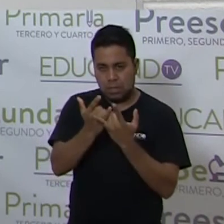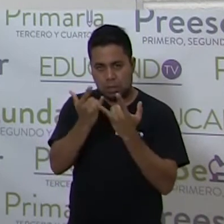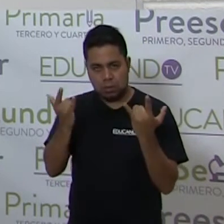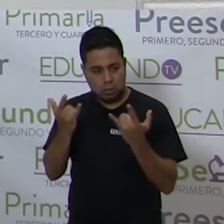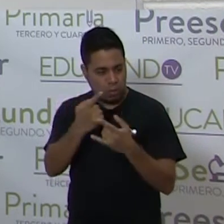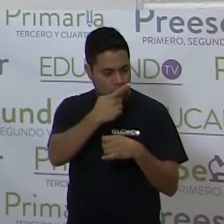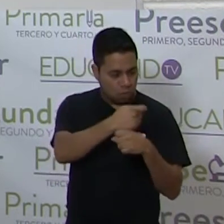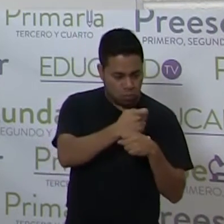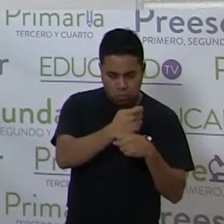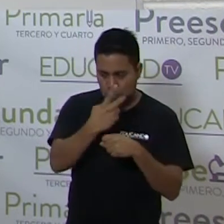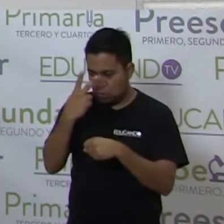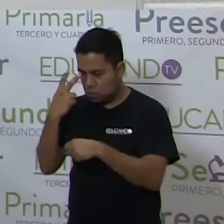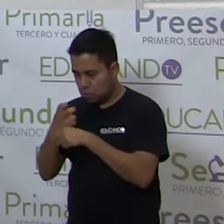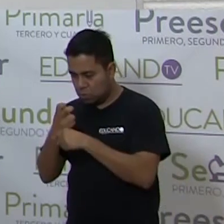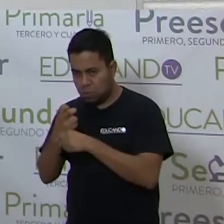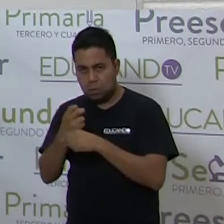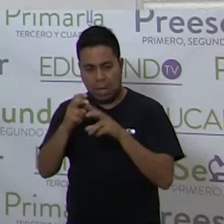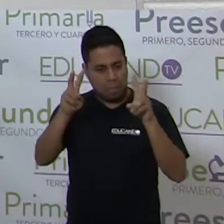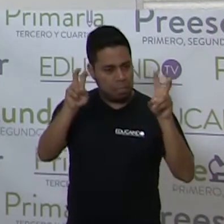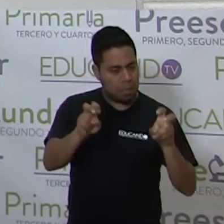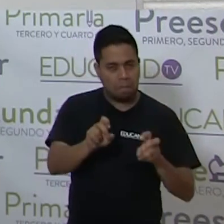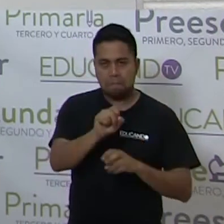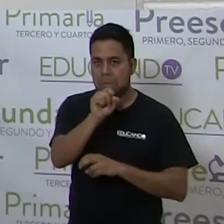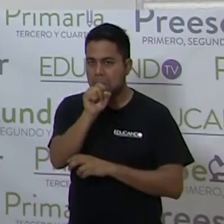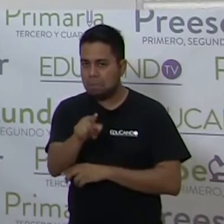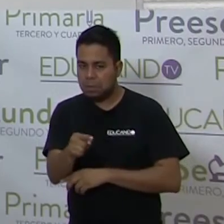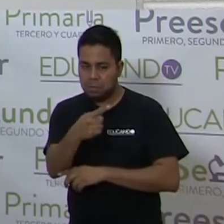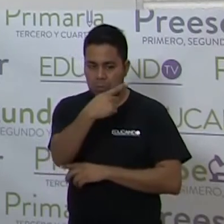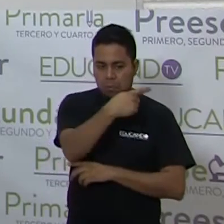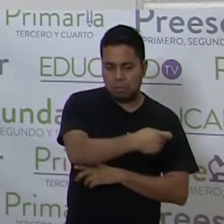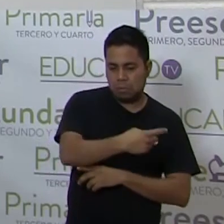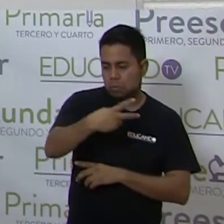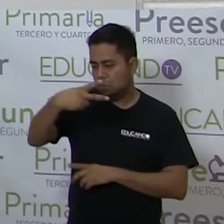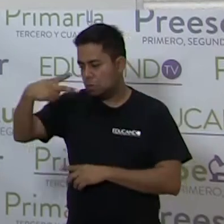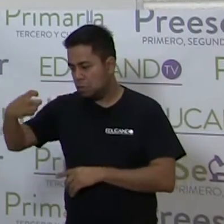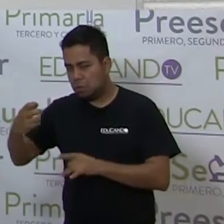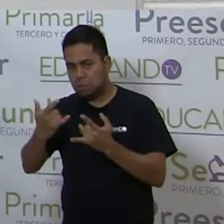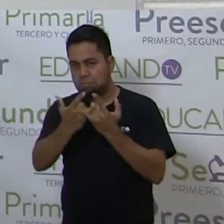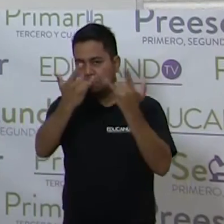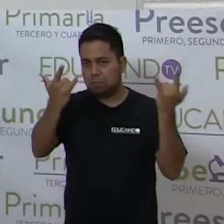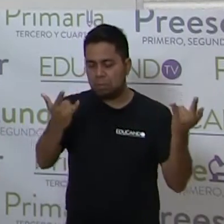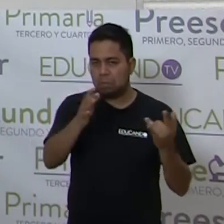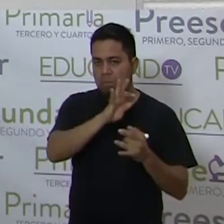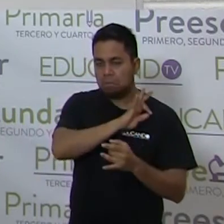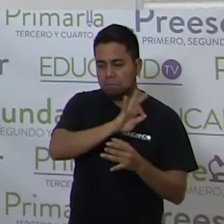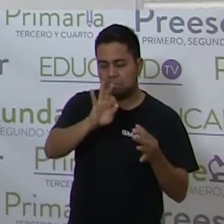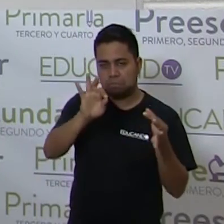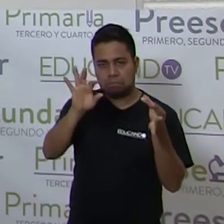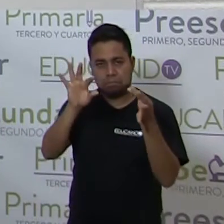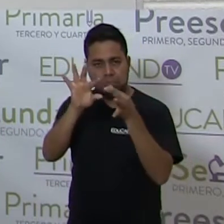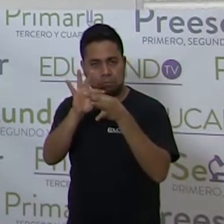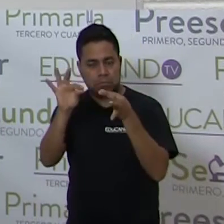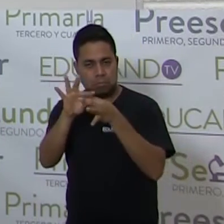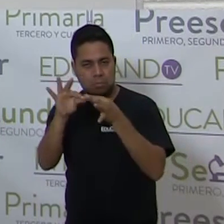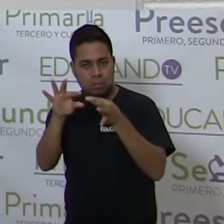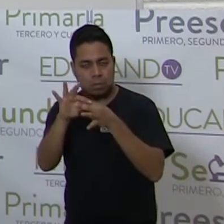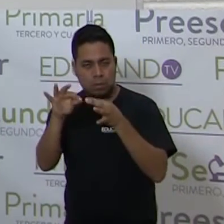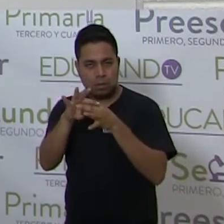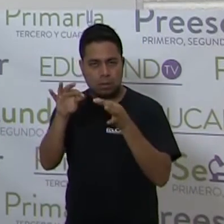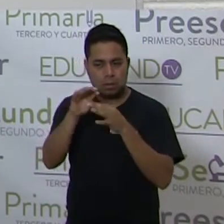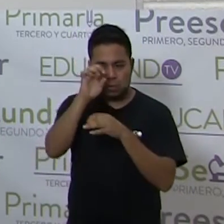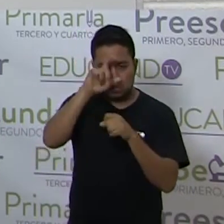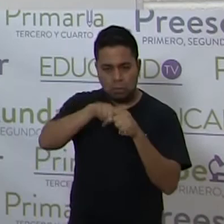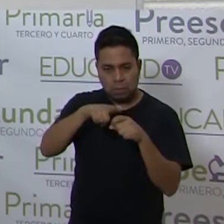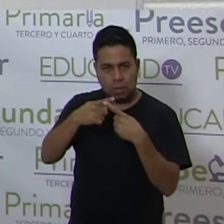historia, este mismo mito, la creación del hombre, puede ser contada en